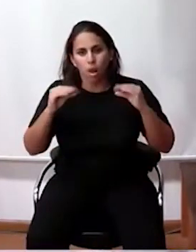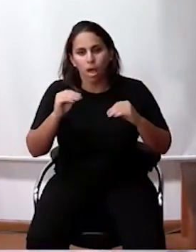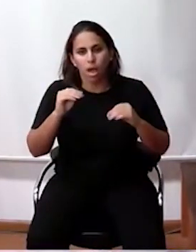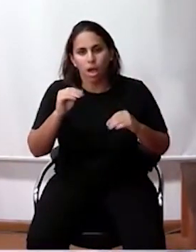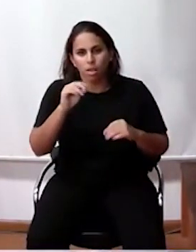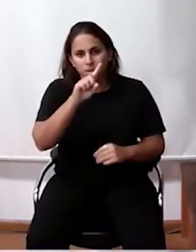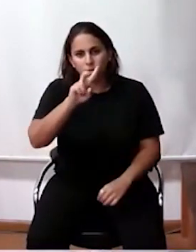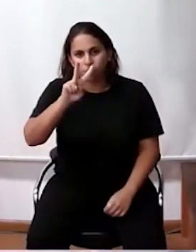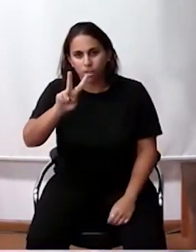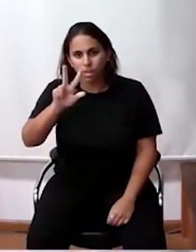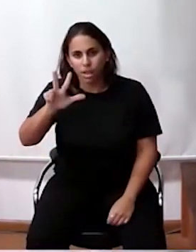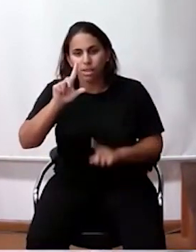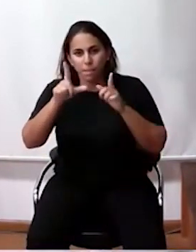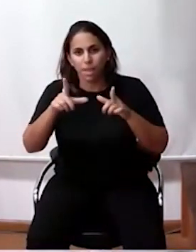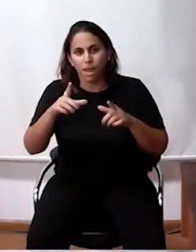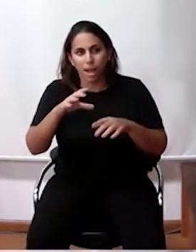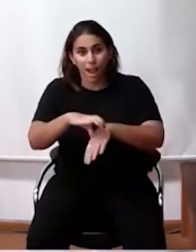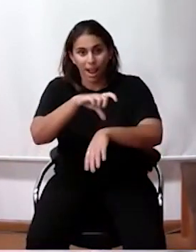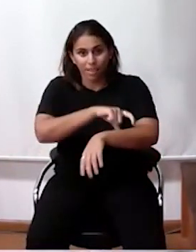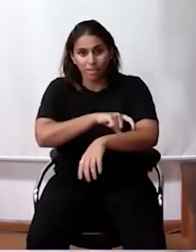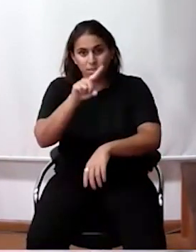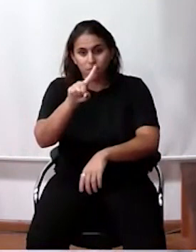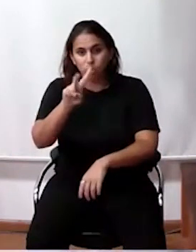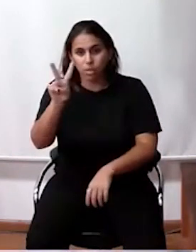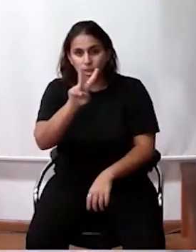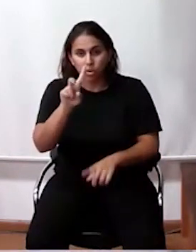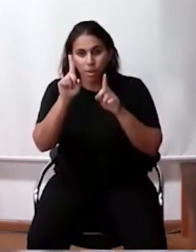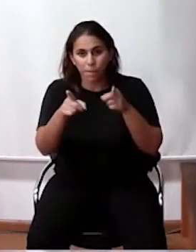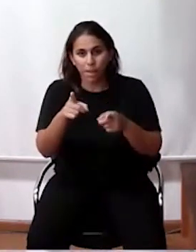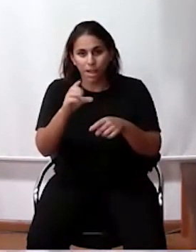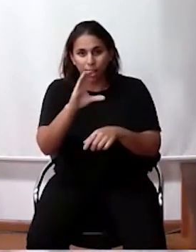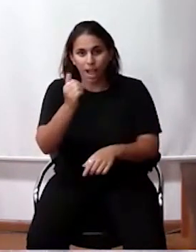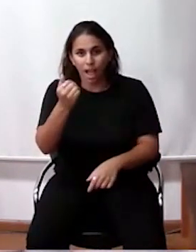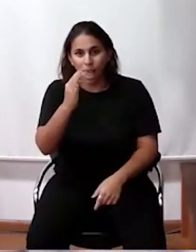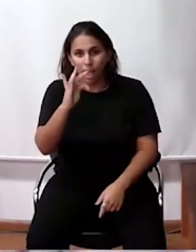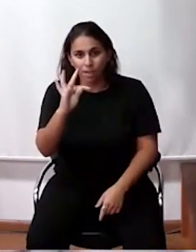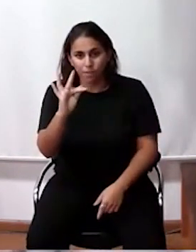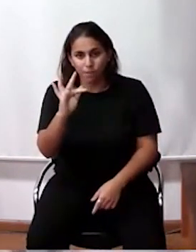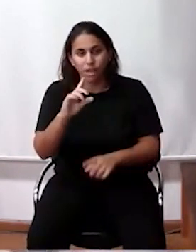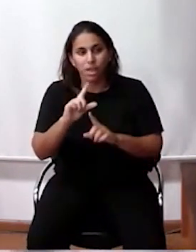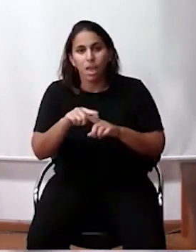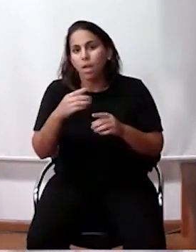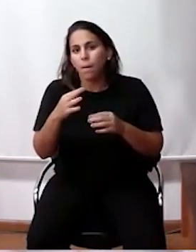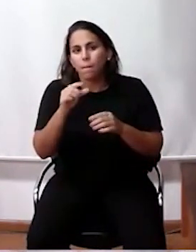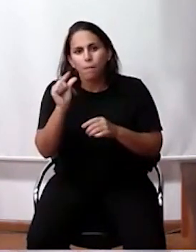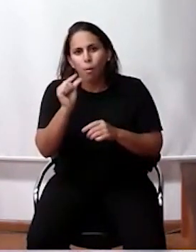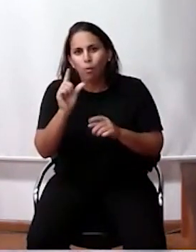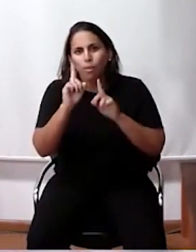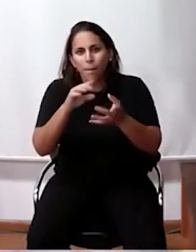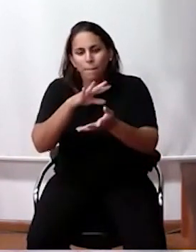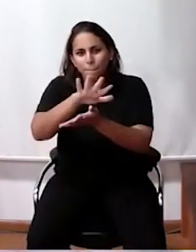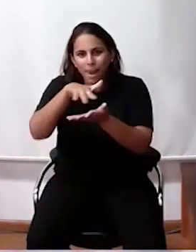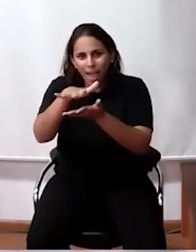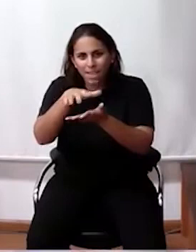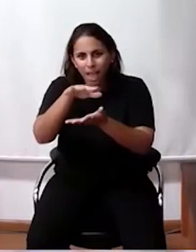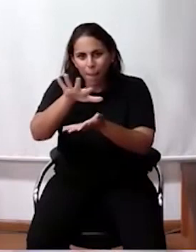122 y el caí desde el pie y Próximamente va a estar también la plaza tan reclamada por quien les está